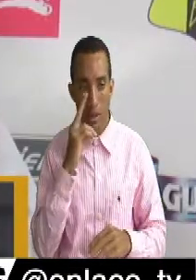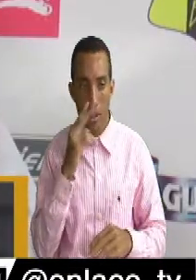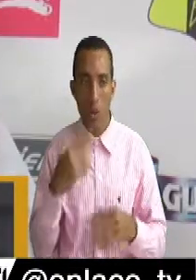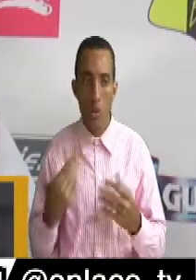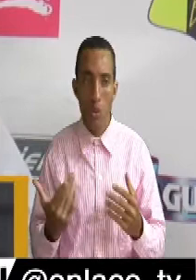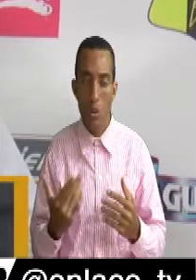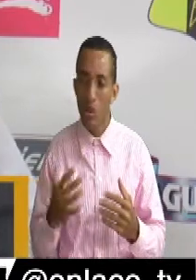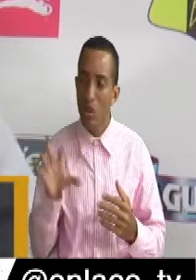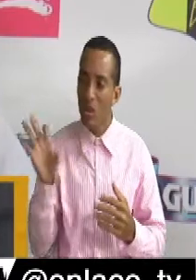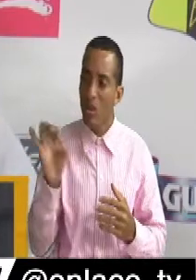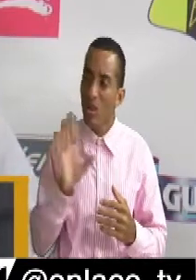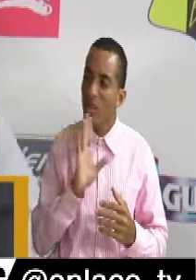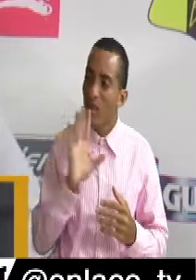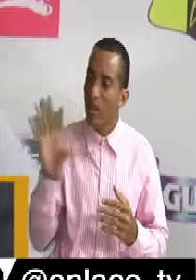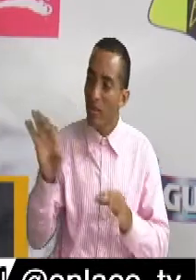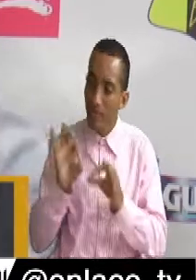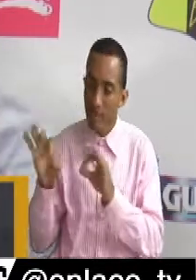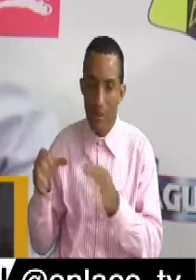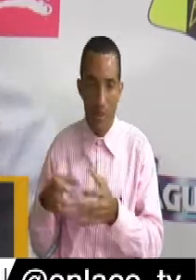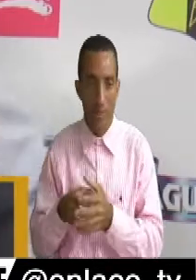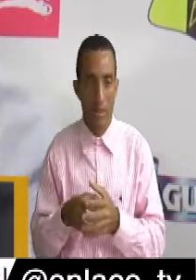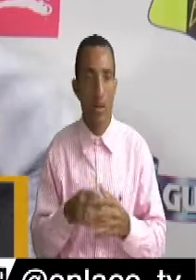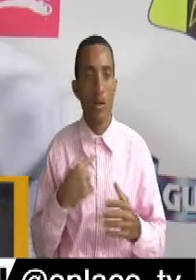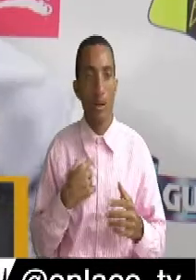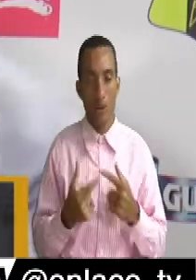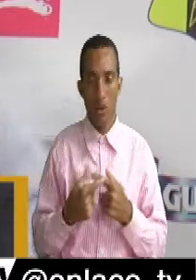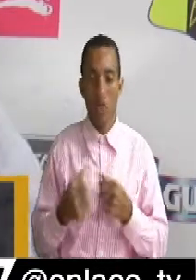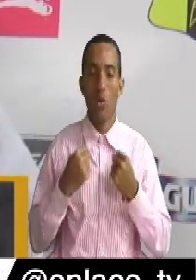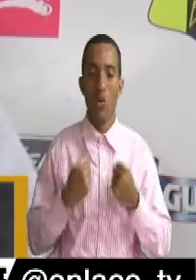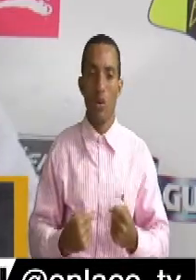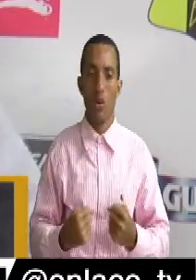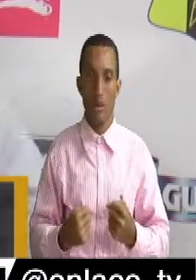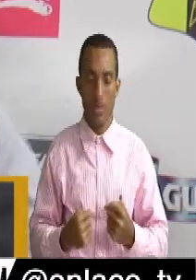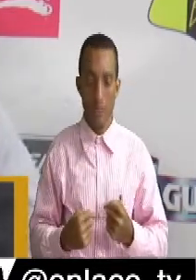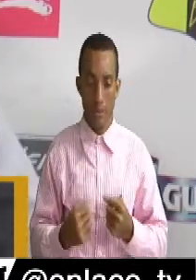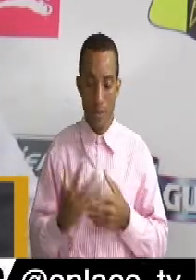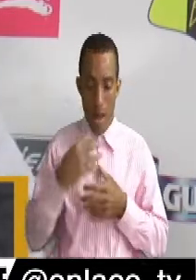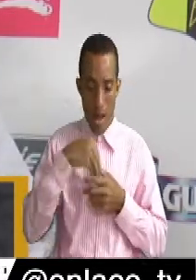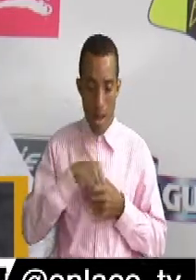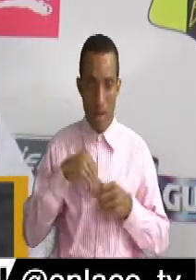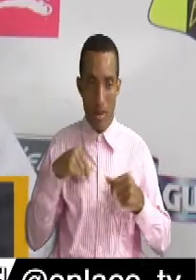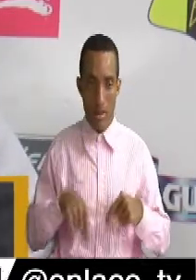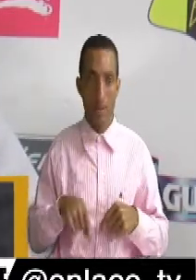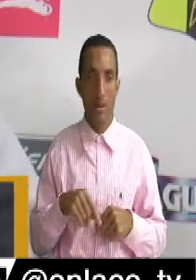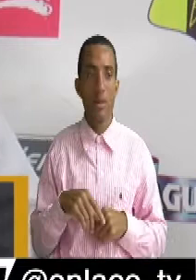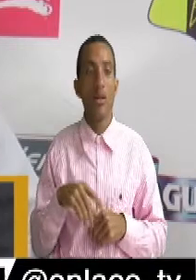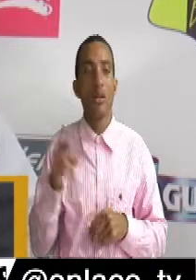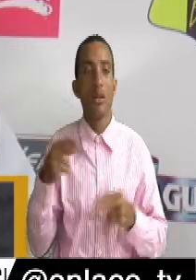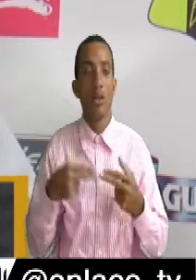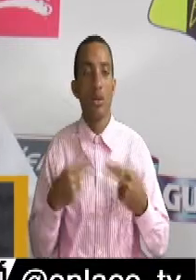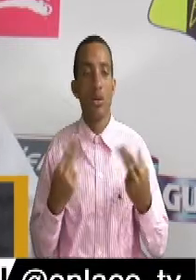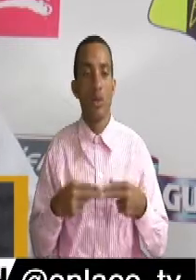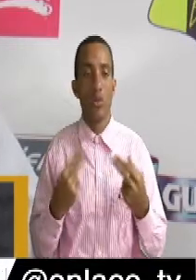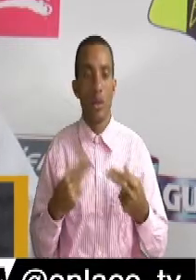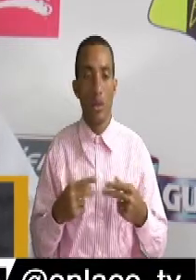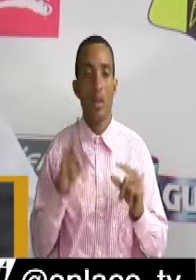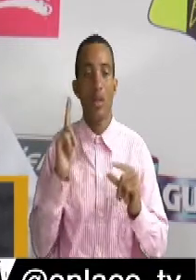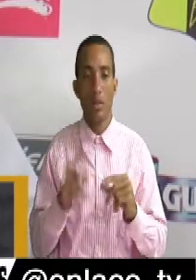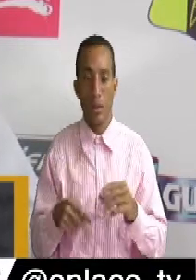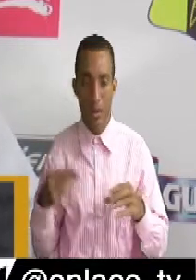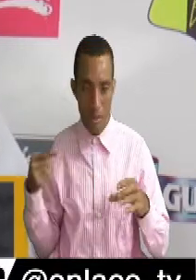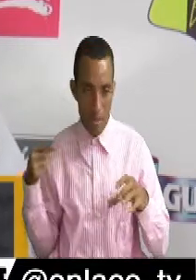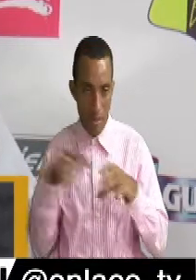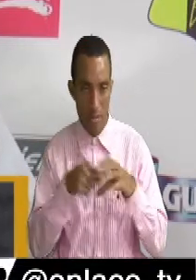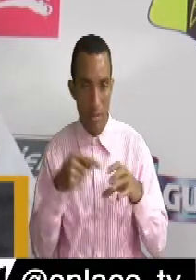pero en casa somos fuertes, hay que trabajar, meterla, porque en Tunja también tenemos 2-3 opciones y hay que meter una para llevarnos